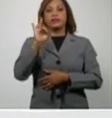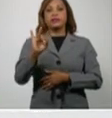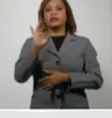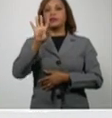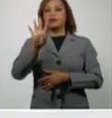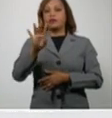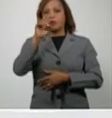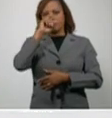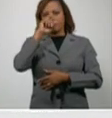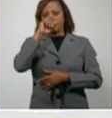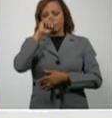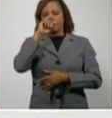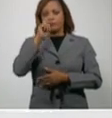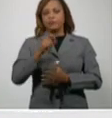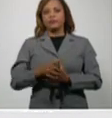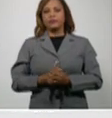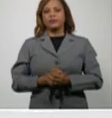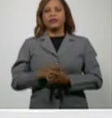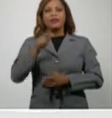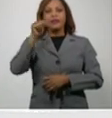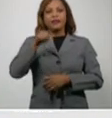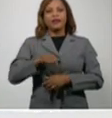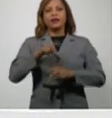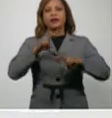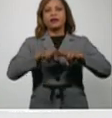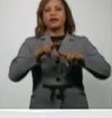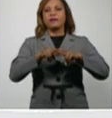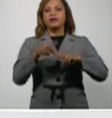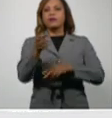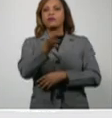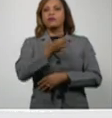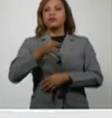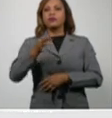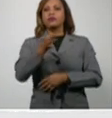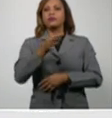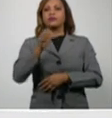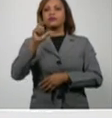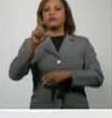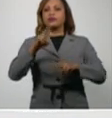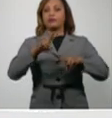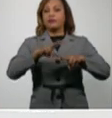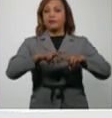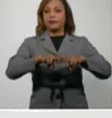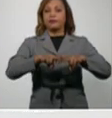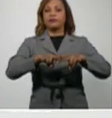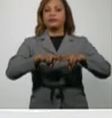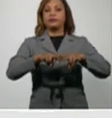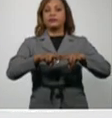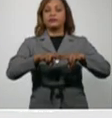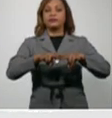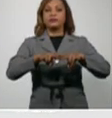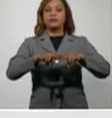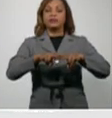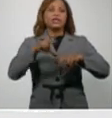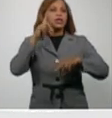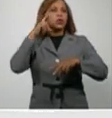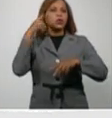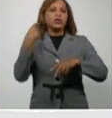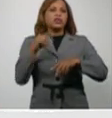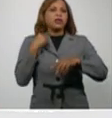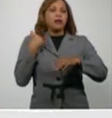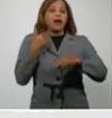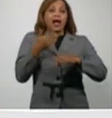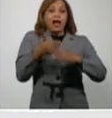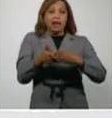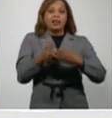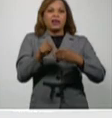de edad, de aquí de La Habana, del municipio Centro Habana, que hasta ahora no se ha podido precisar la fuente de